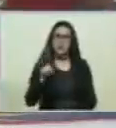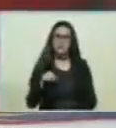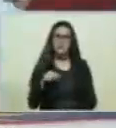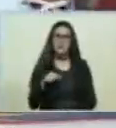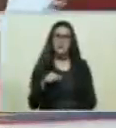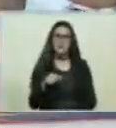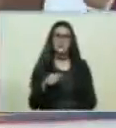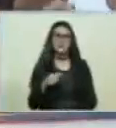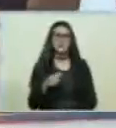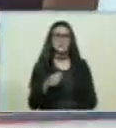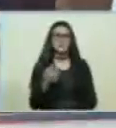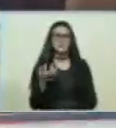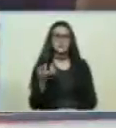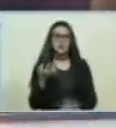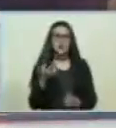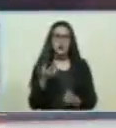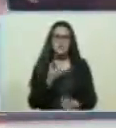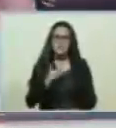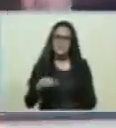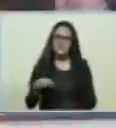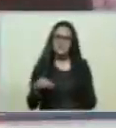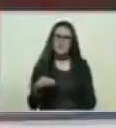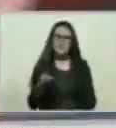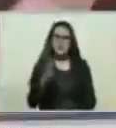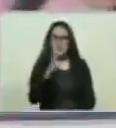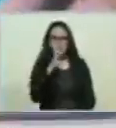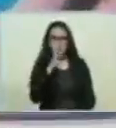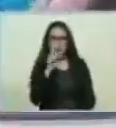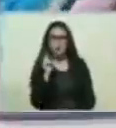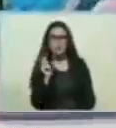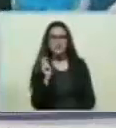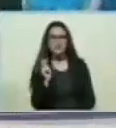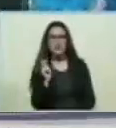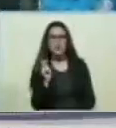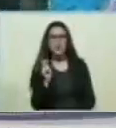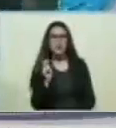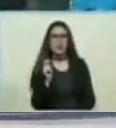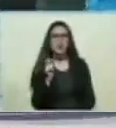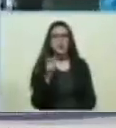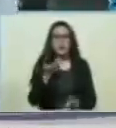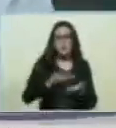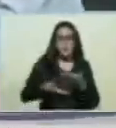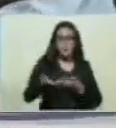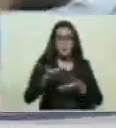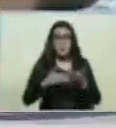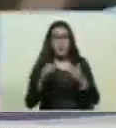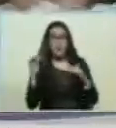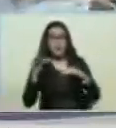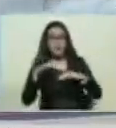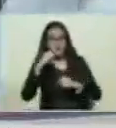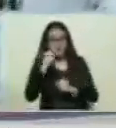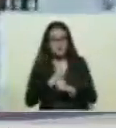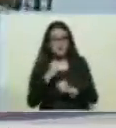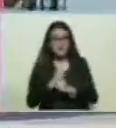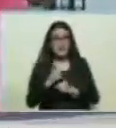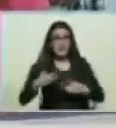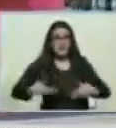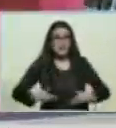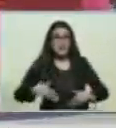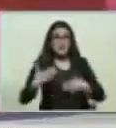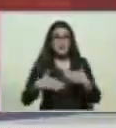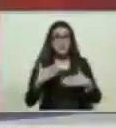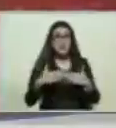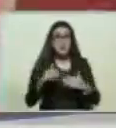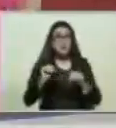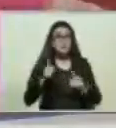el comentario de la presidenta del Banco del Tesoro, con quien hemos compartido esta intensa jornada que arrancó desde el día de ayer,